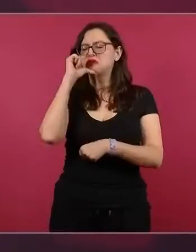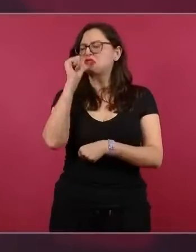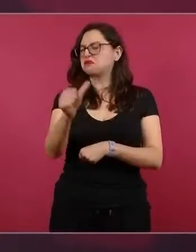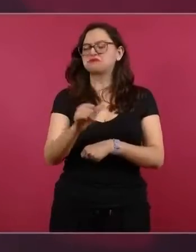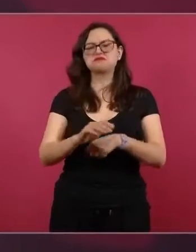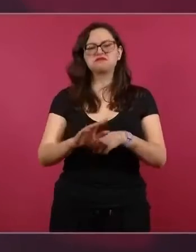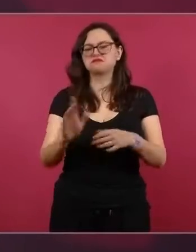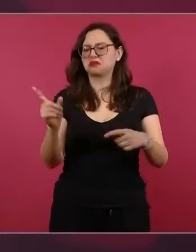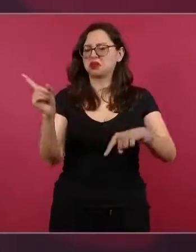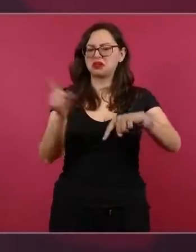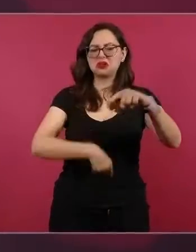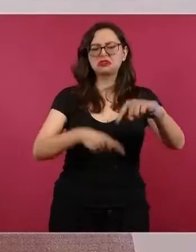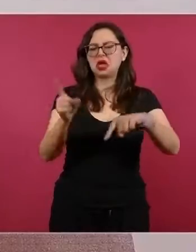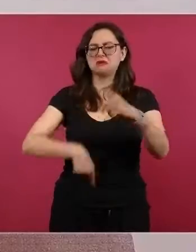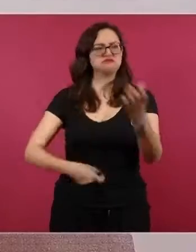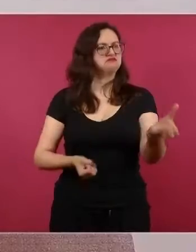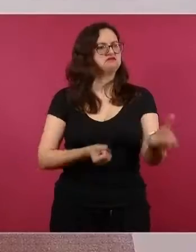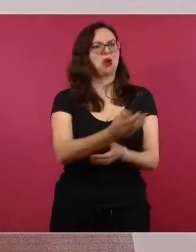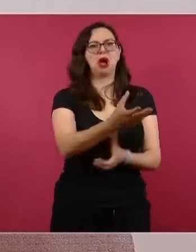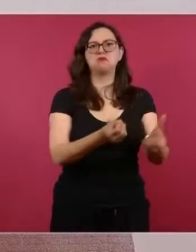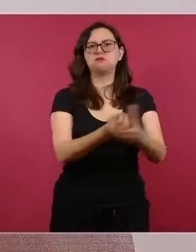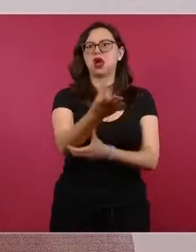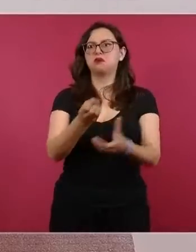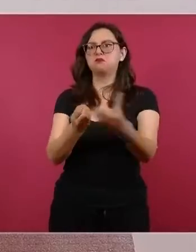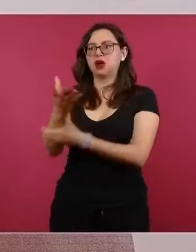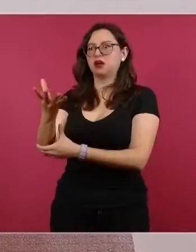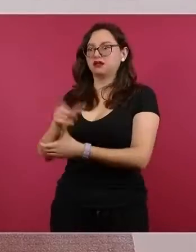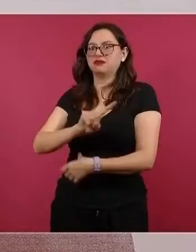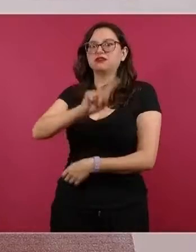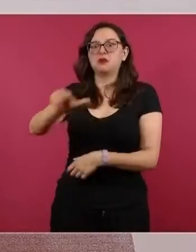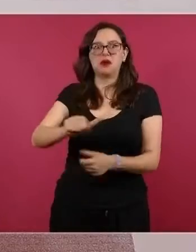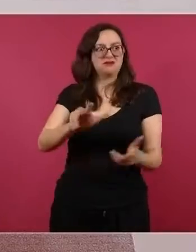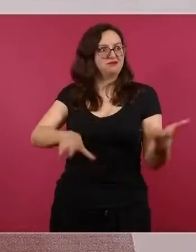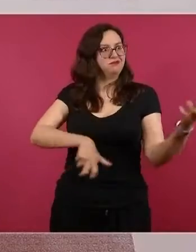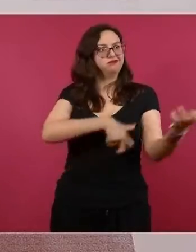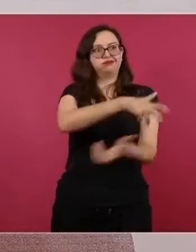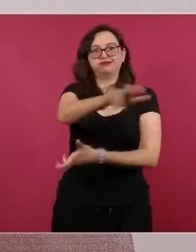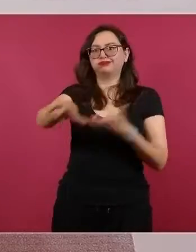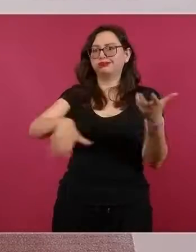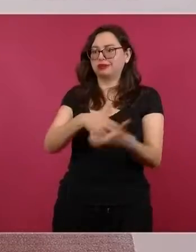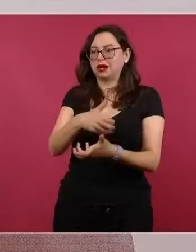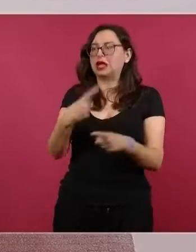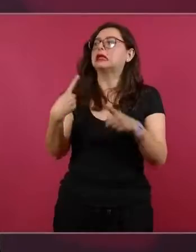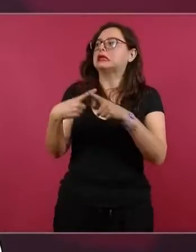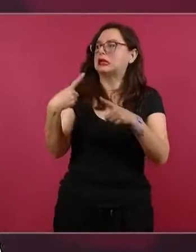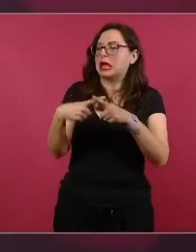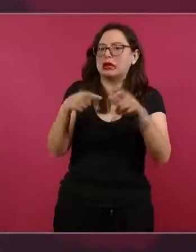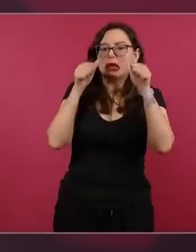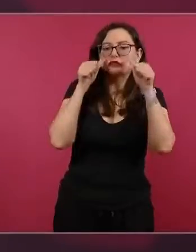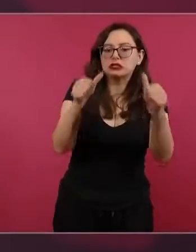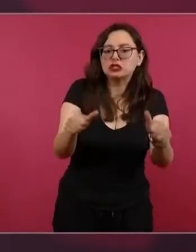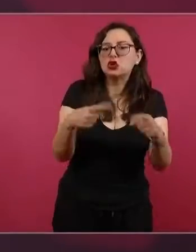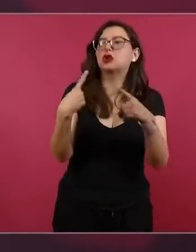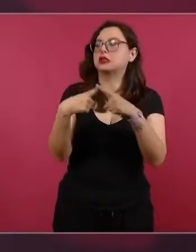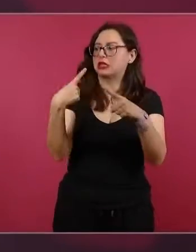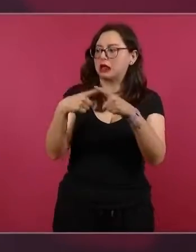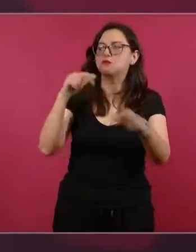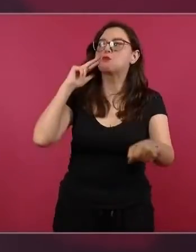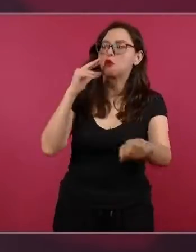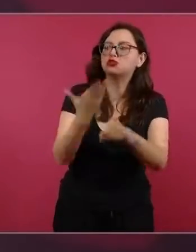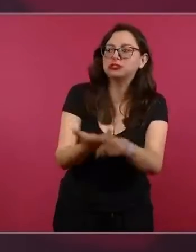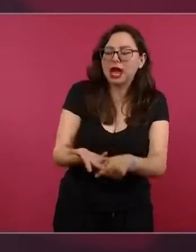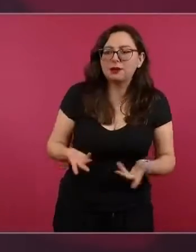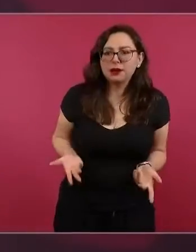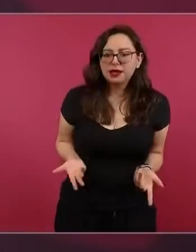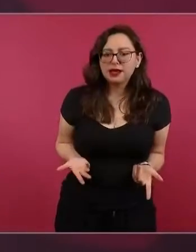tema de seguridad, y también sin hacerse cargo de que hay corrupción en el Poder Judicial